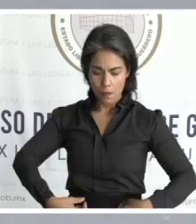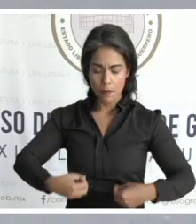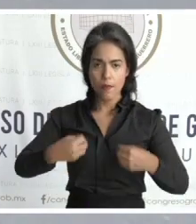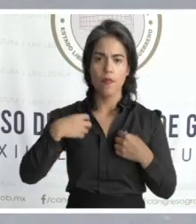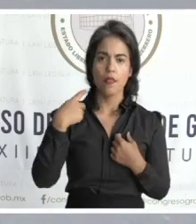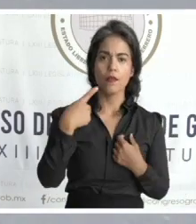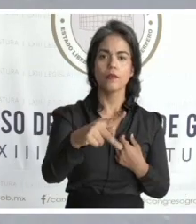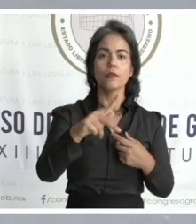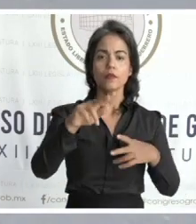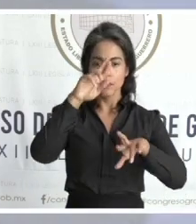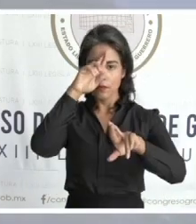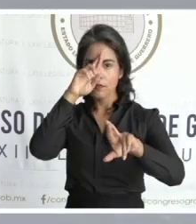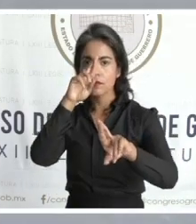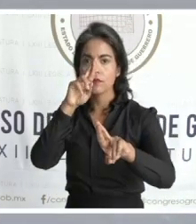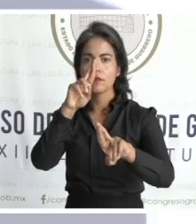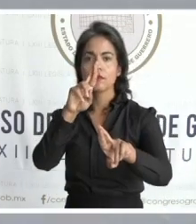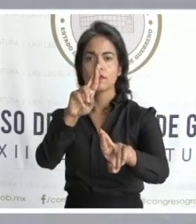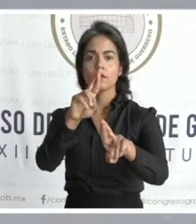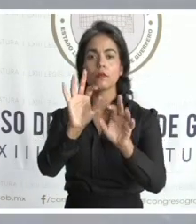están